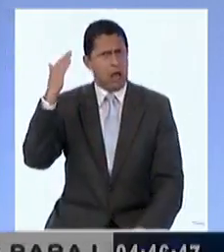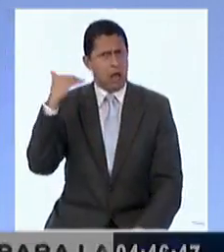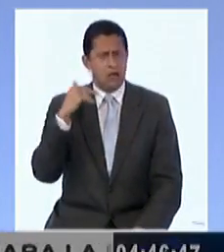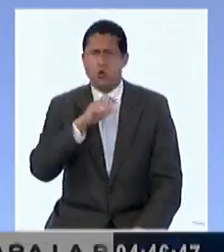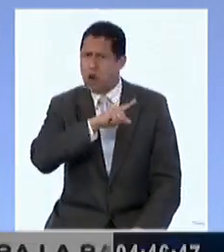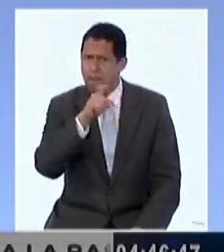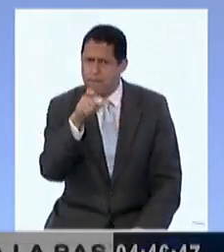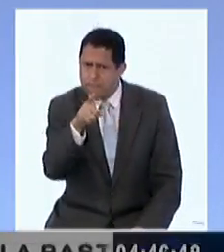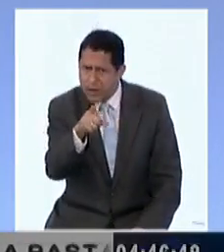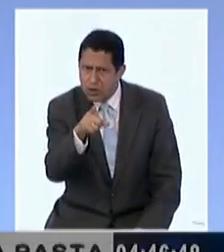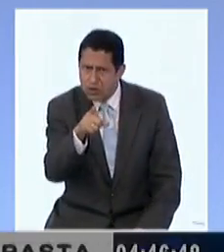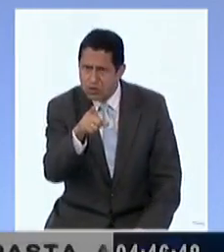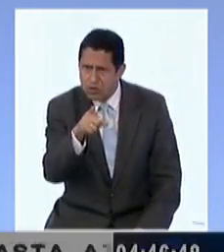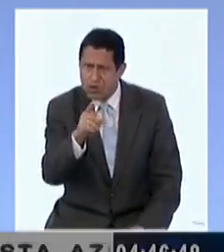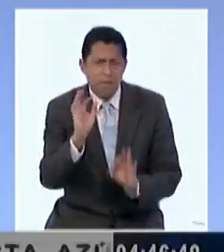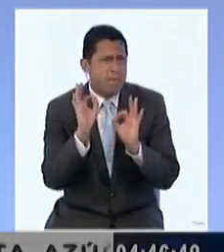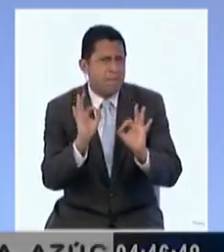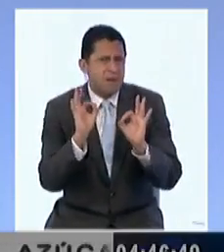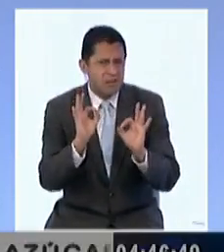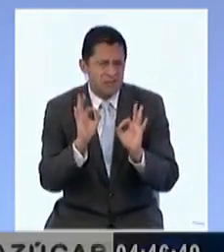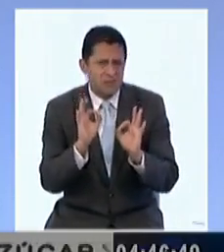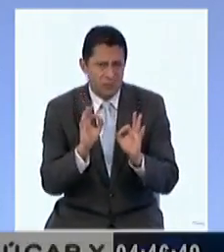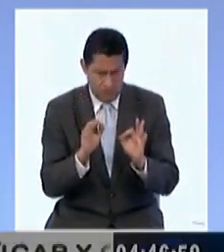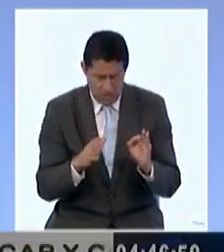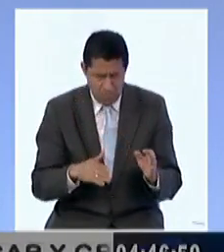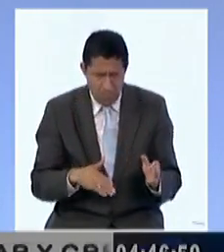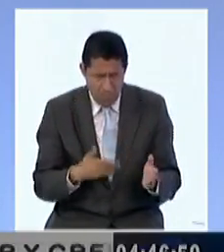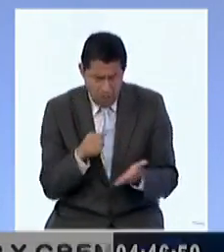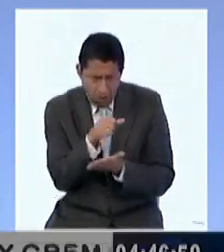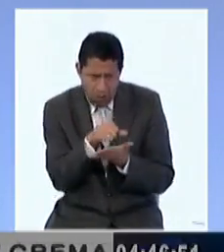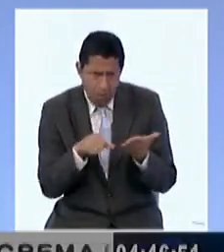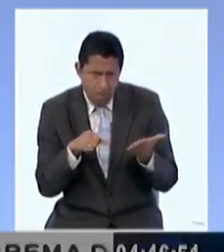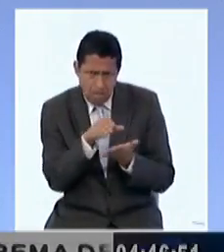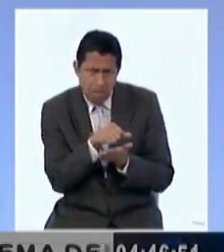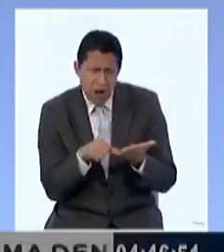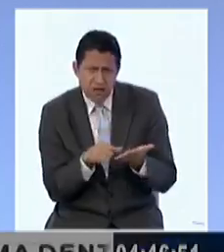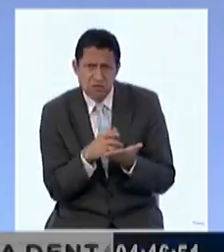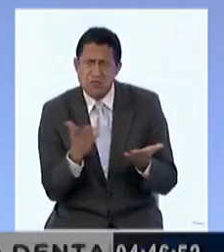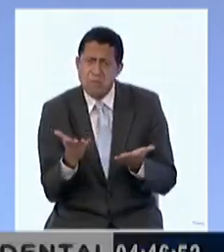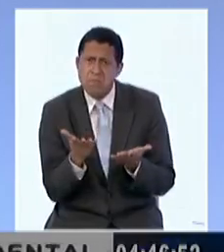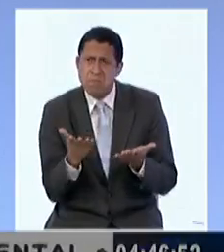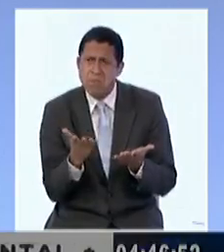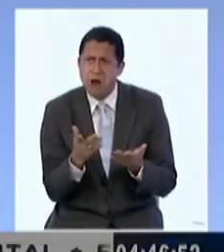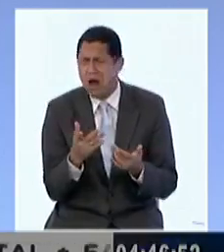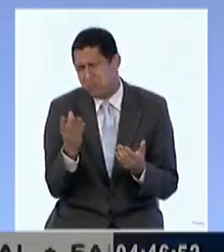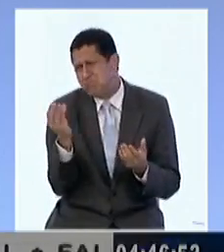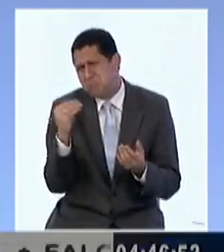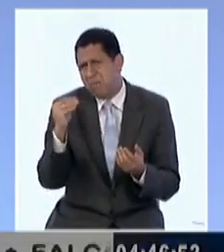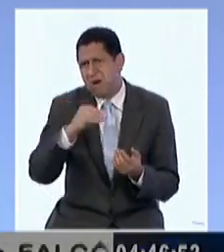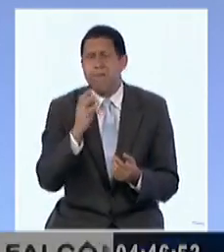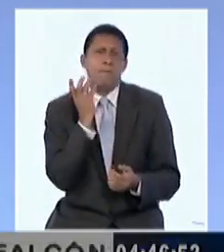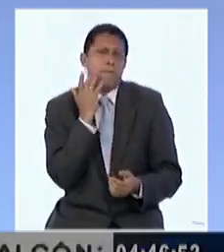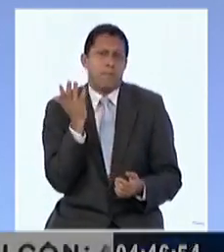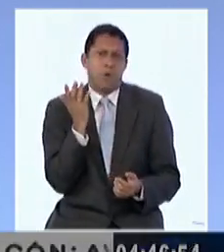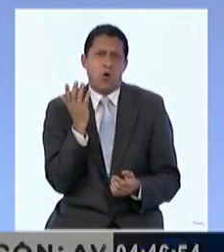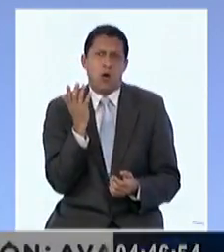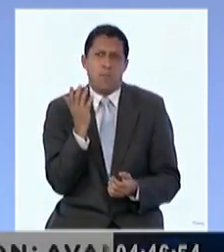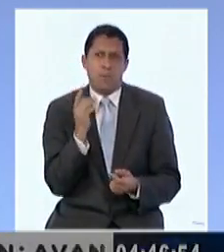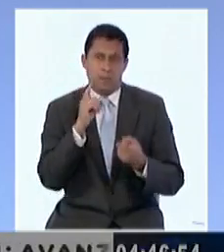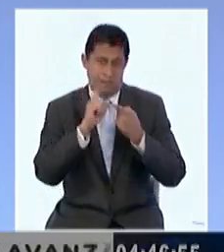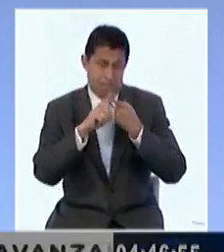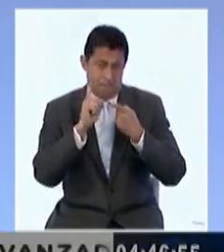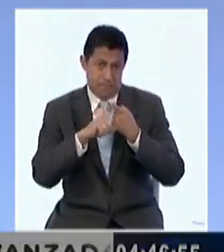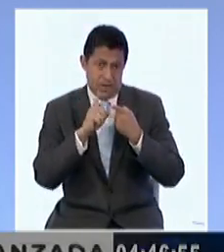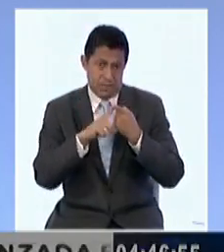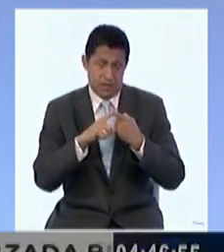una pregunta al aire y es precisamente esas intervenciones quirúrgicas que son más frecuentes. Por ejemplo, una de ellas,